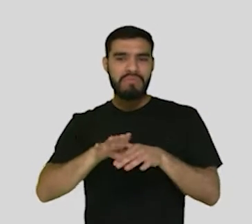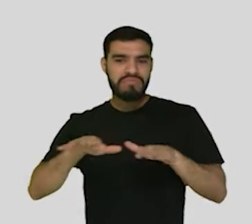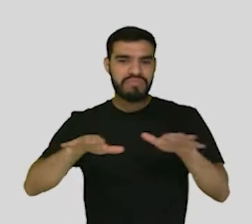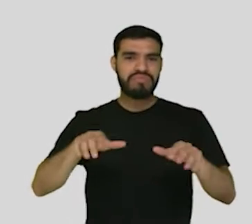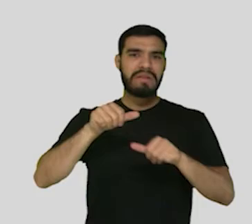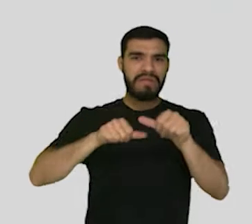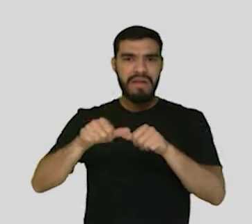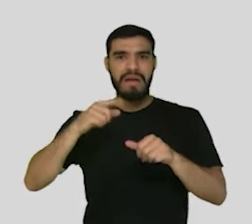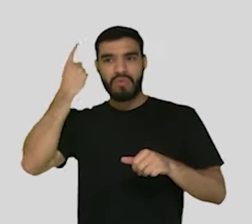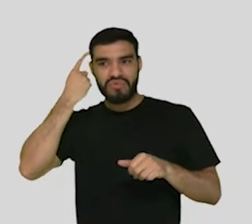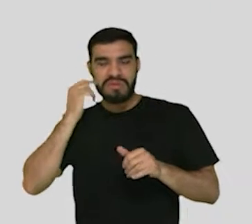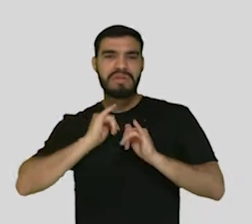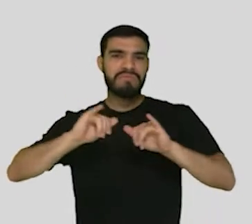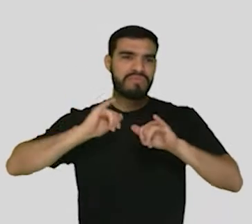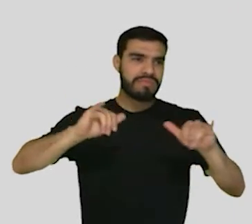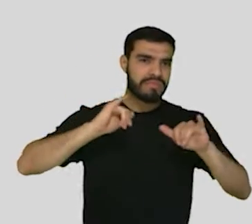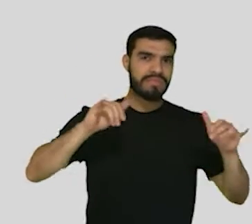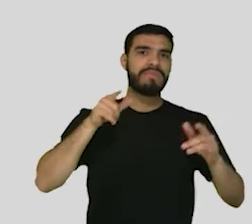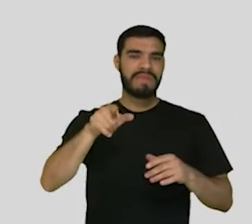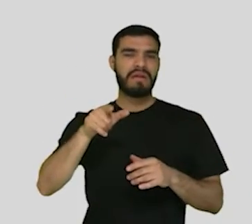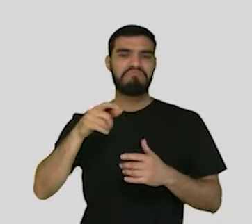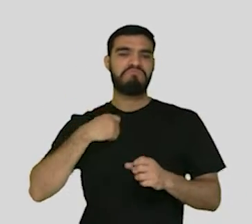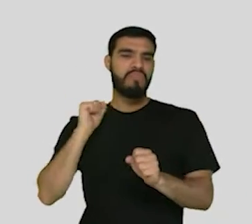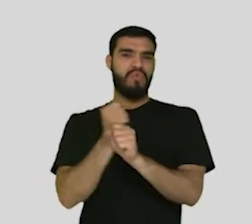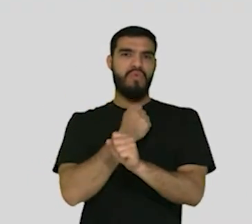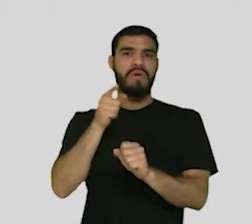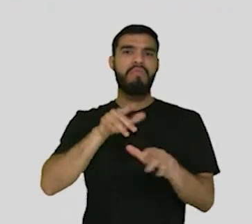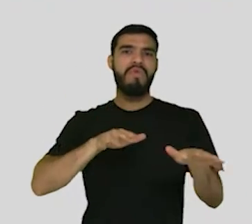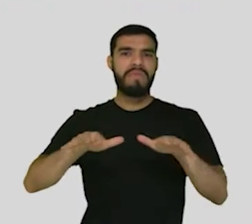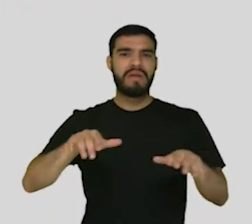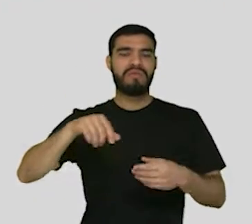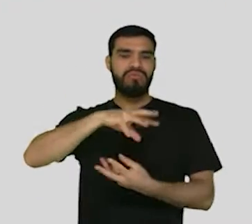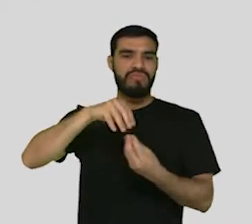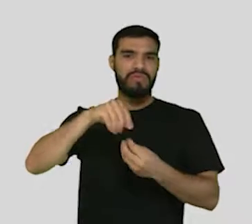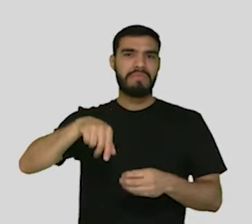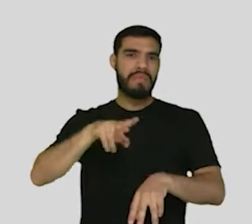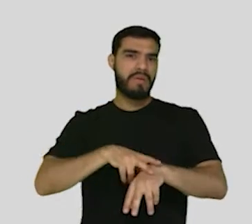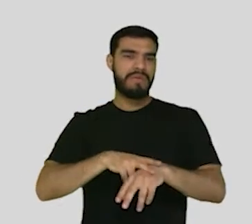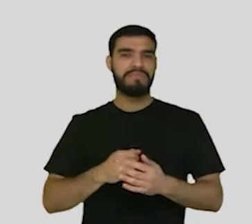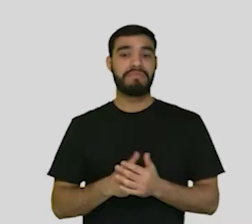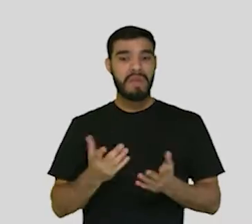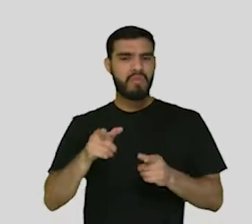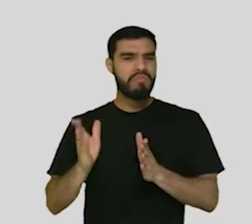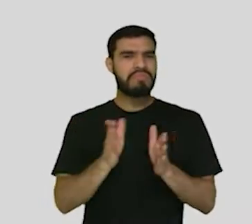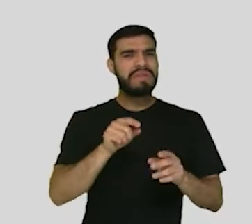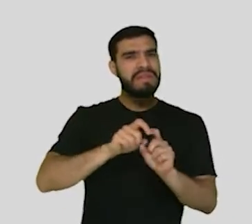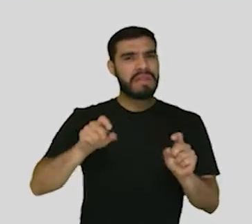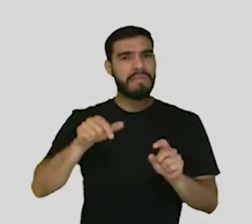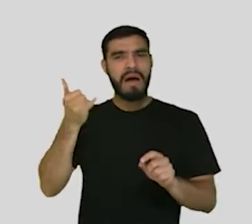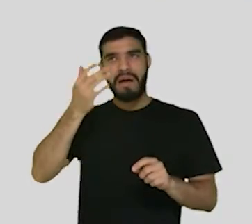con movimiento japea peñeseningo hoy putimo y catujo a esa reconciencia ni ande yerere guares